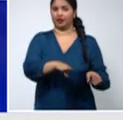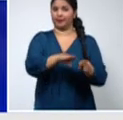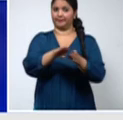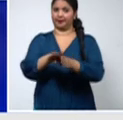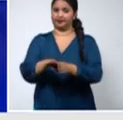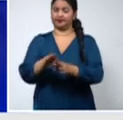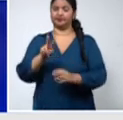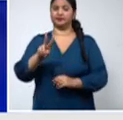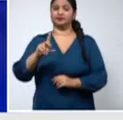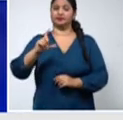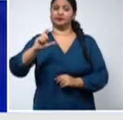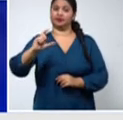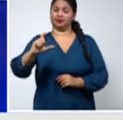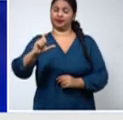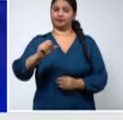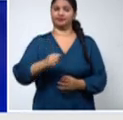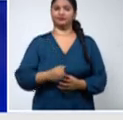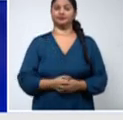que también